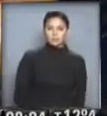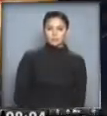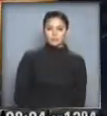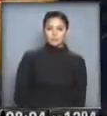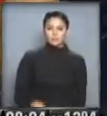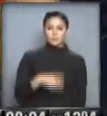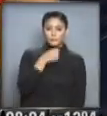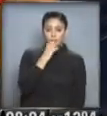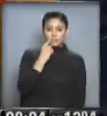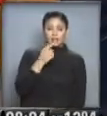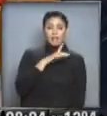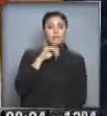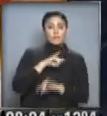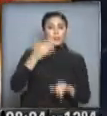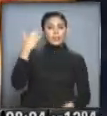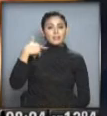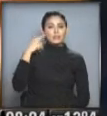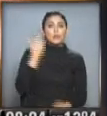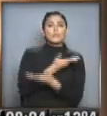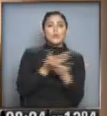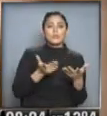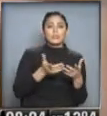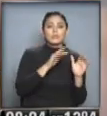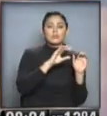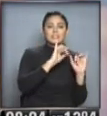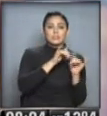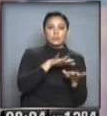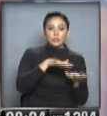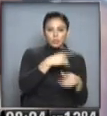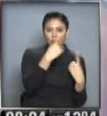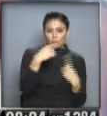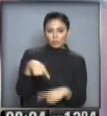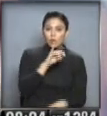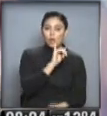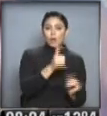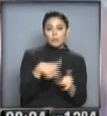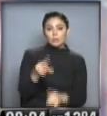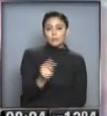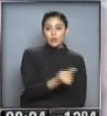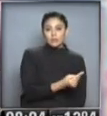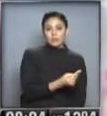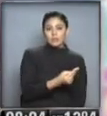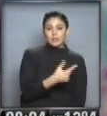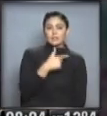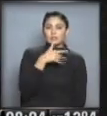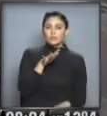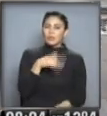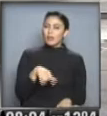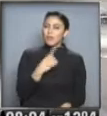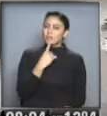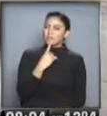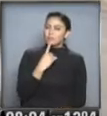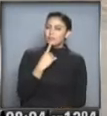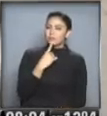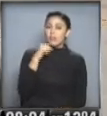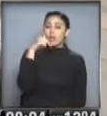En el informe pasado le mostramos los casos de Lucero y Cigarán, dos jóvenes muertos en casos muy dudosos.